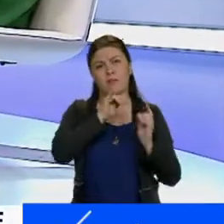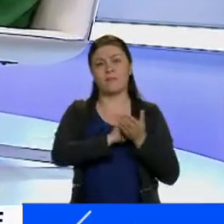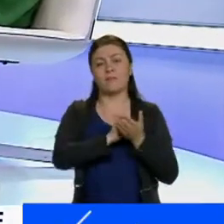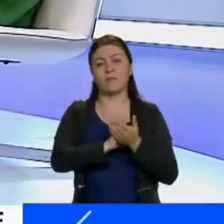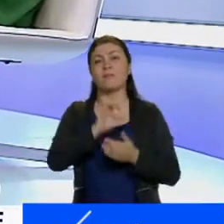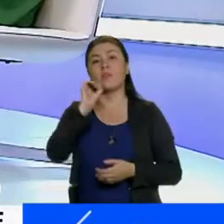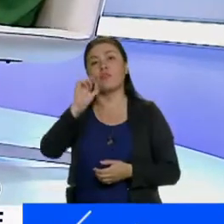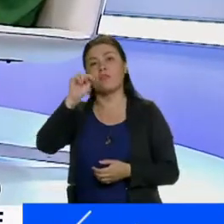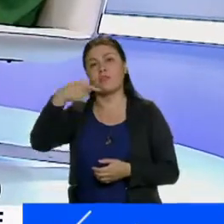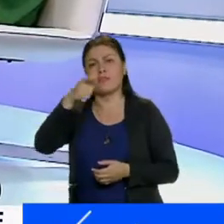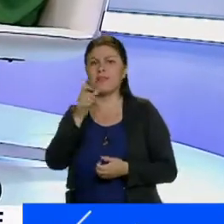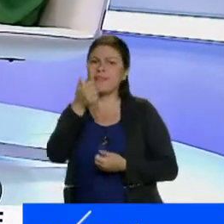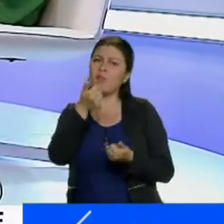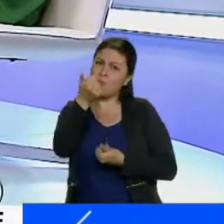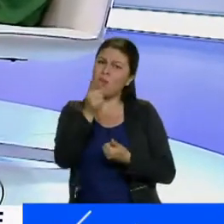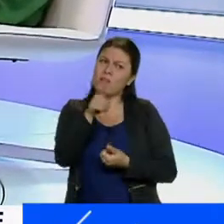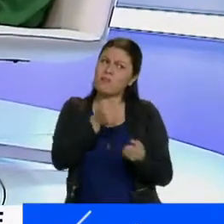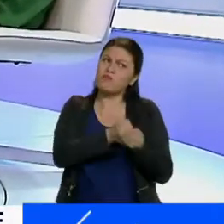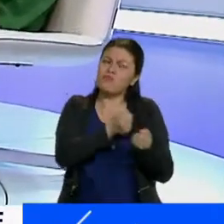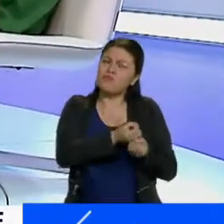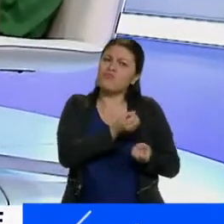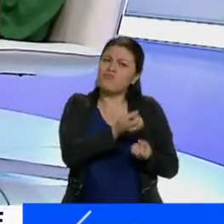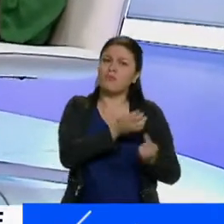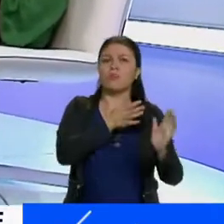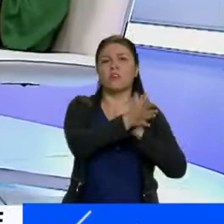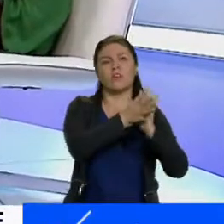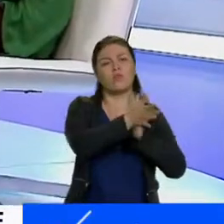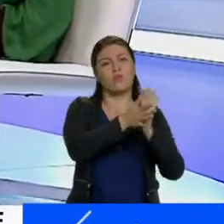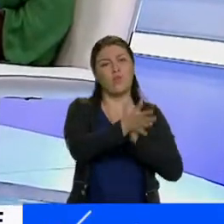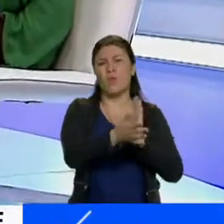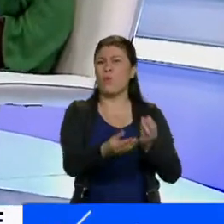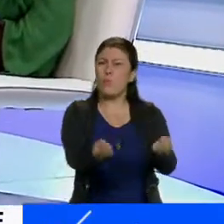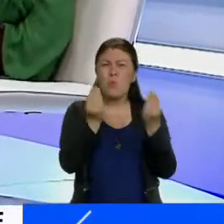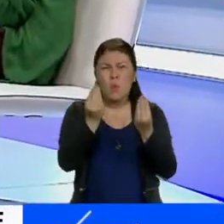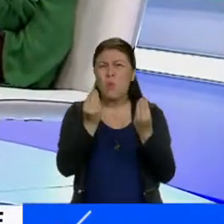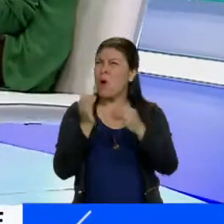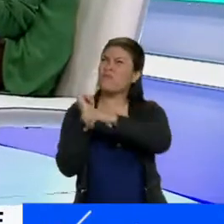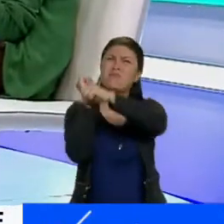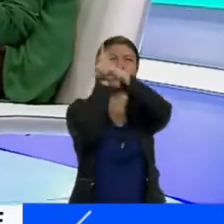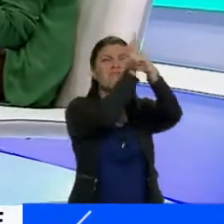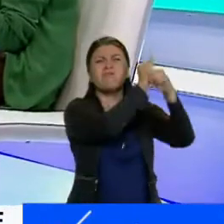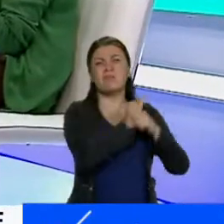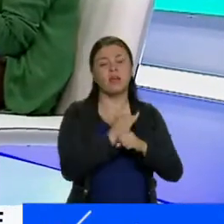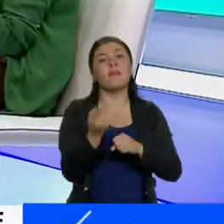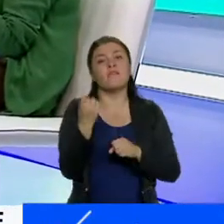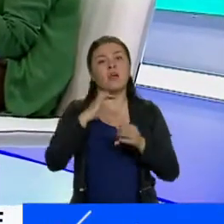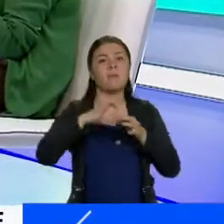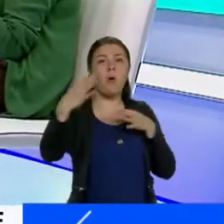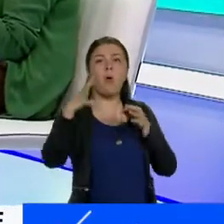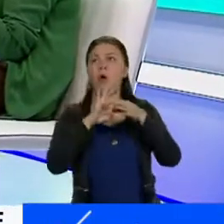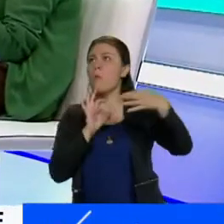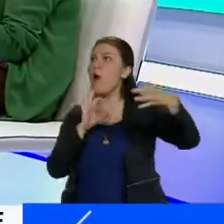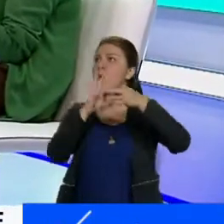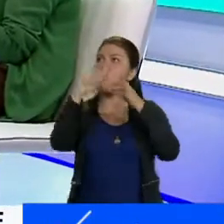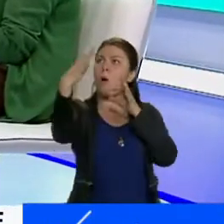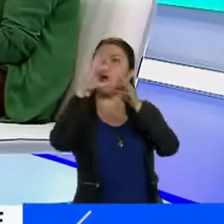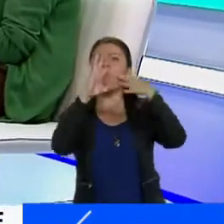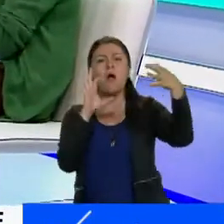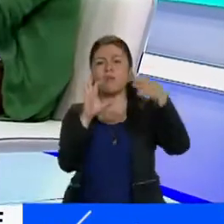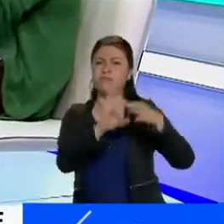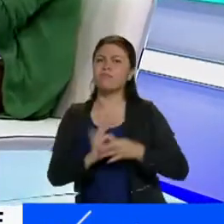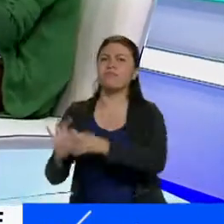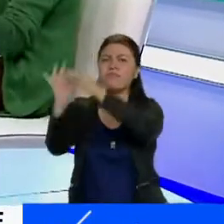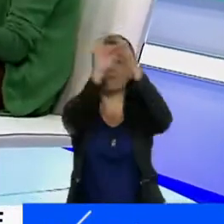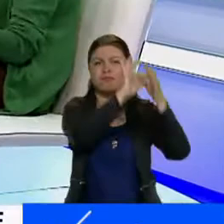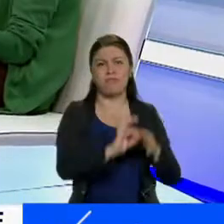ONGs que aportan información también a este sistema, una forma de entender las problemáticas ambientales y las realidades ambientales de este